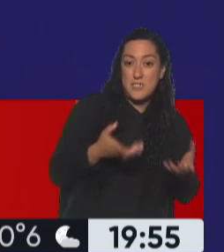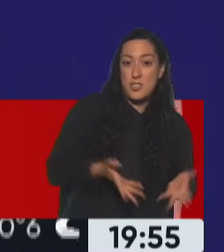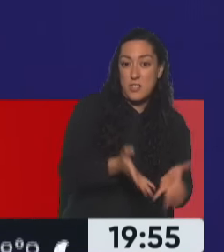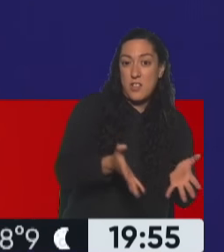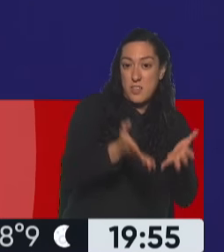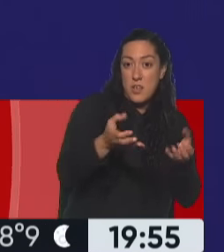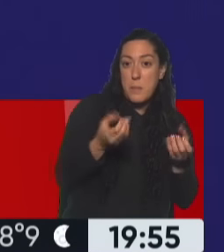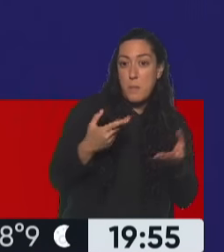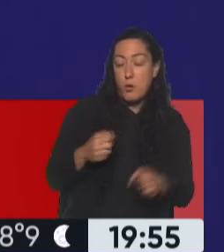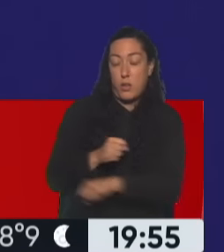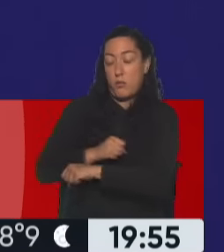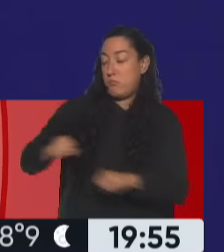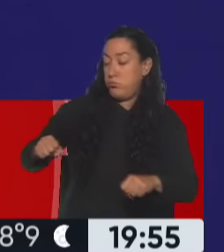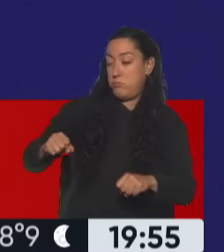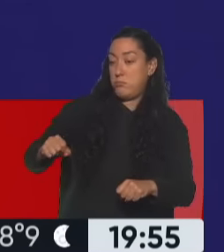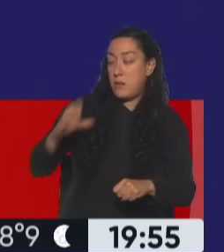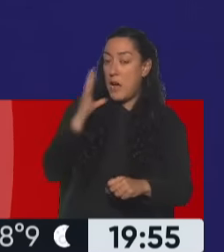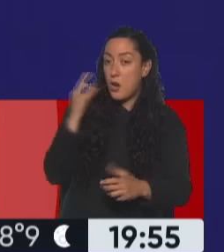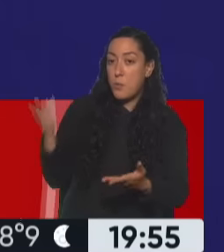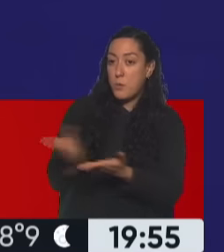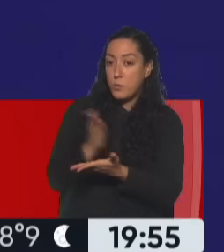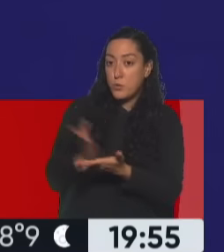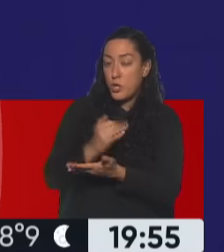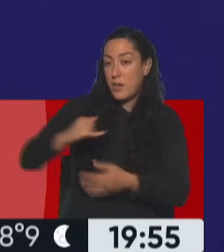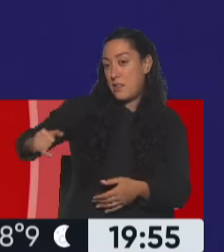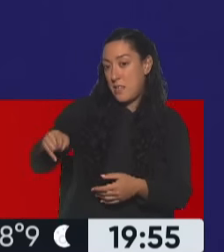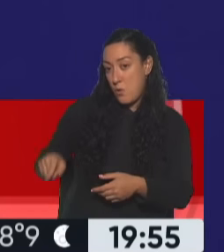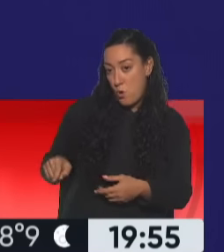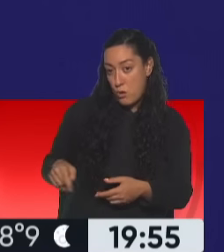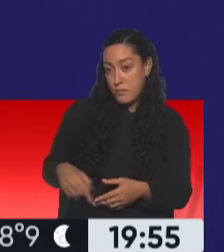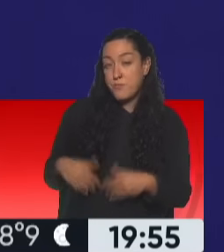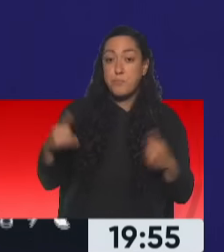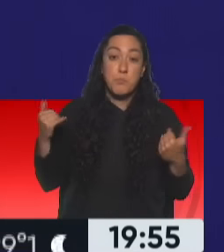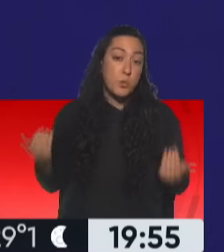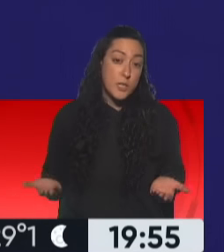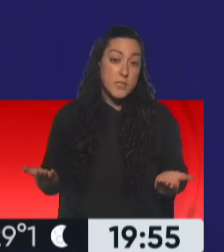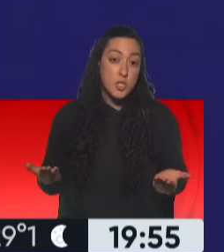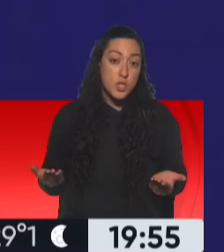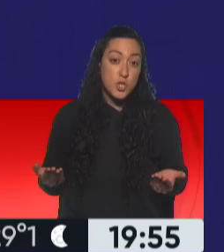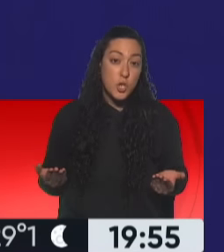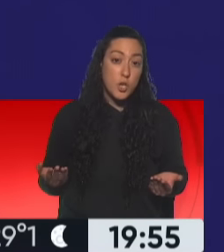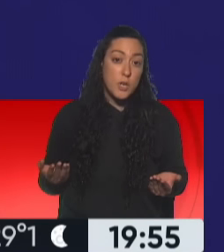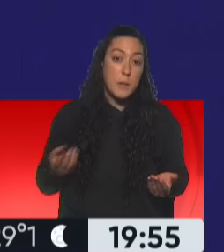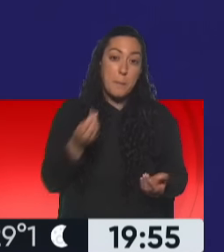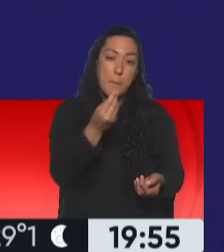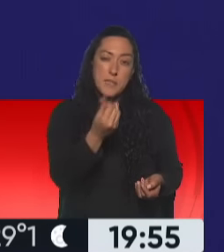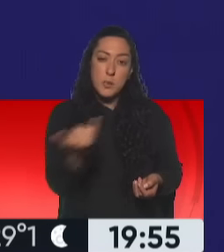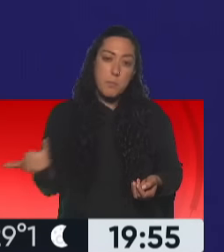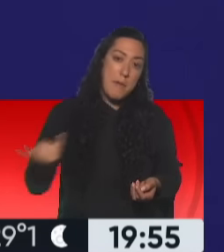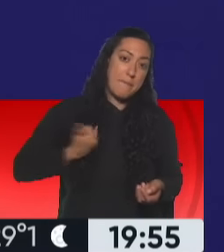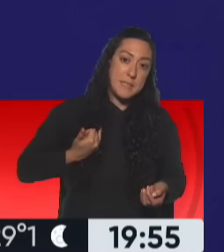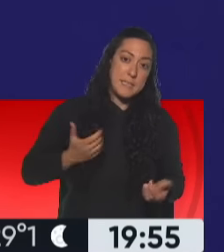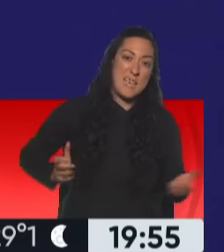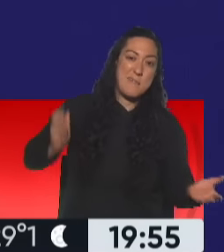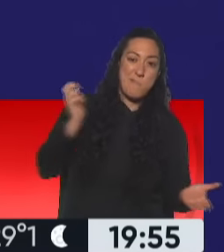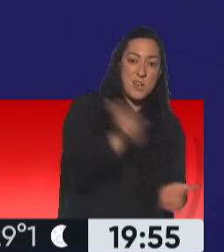acabo de tener un shock productivo negativo. Por lo tanto, hay una señal de precio que dice que tenés que invertir